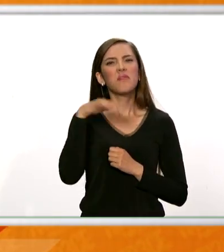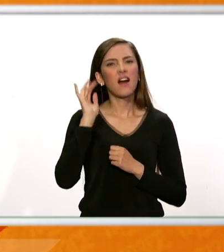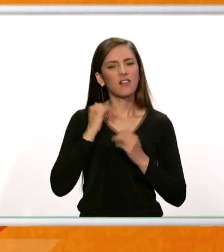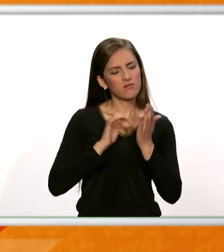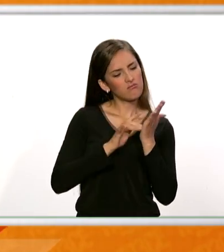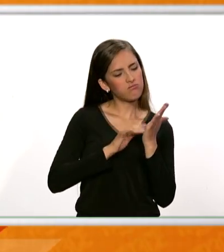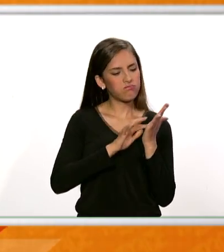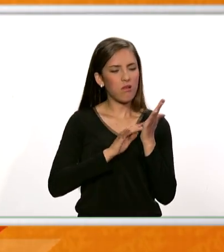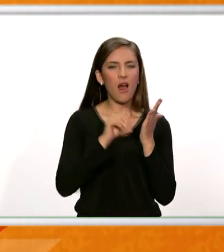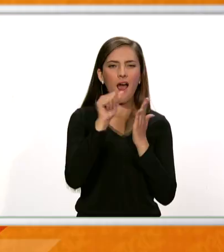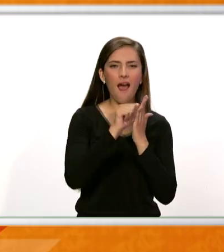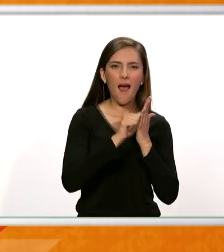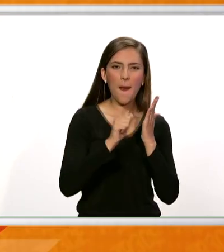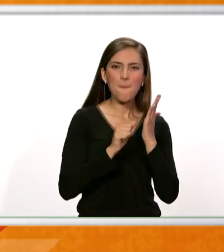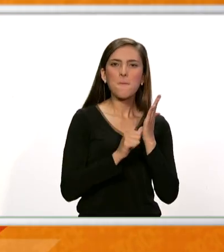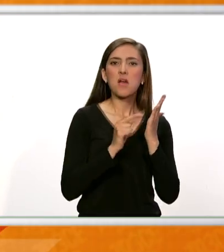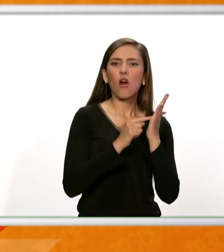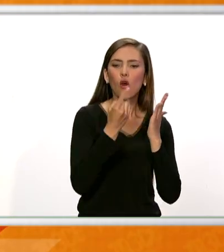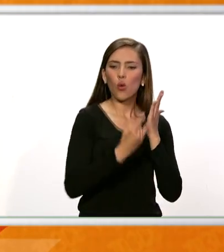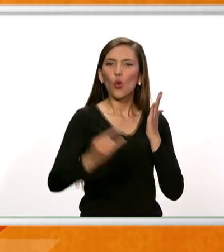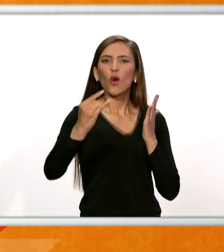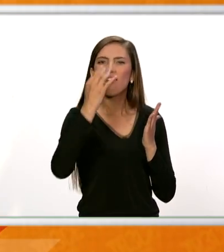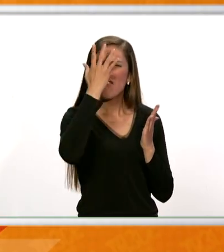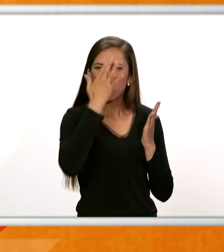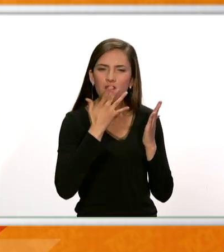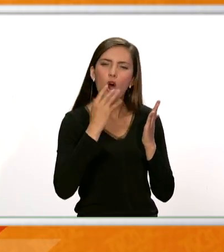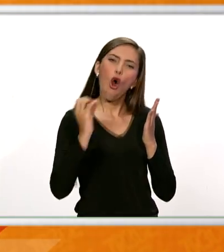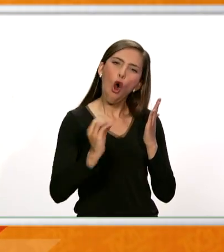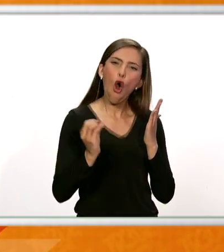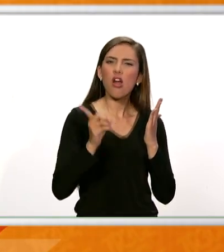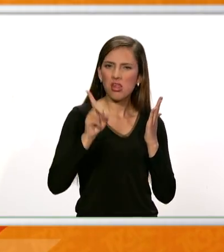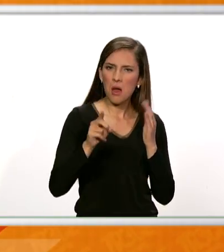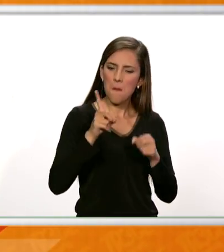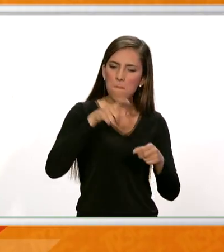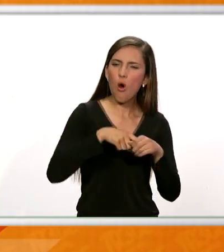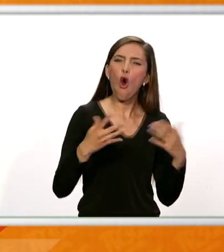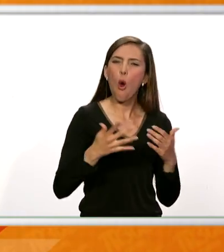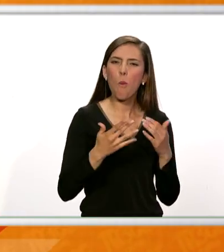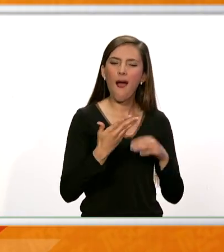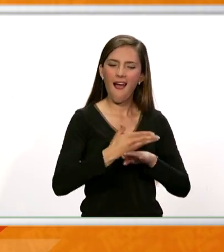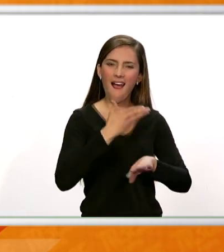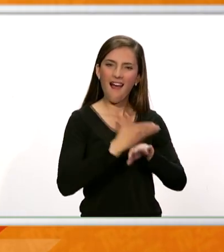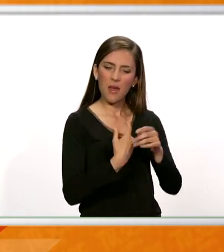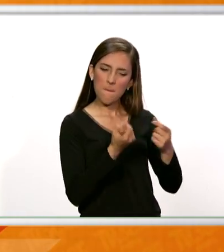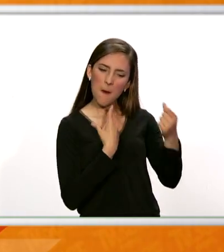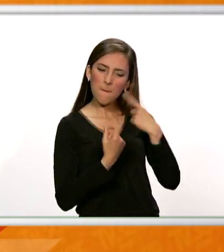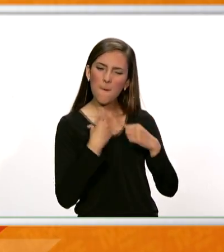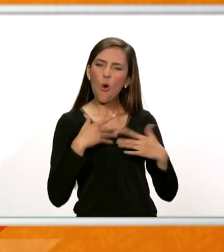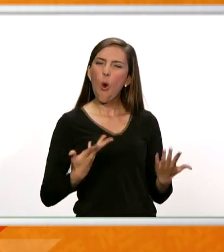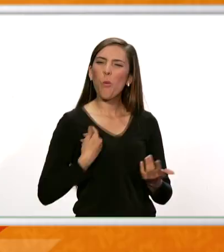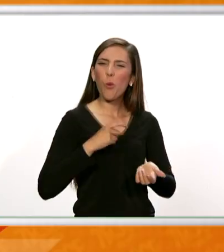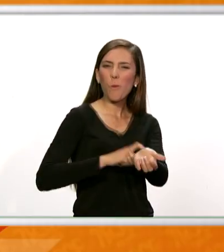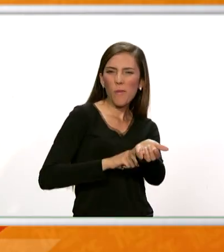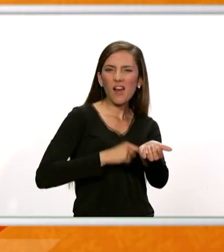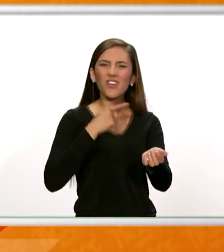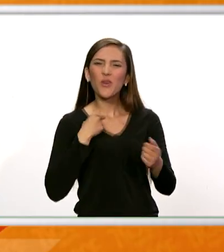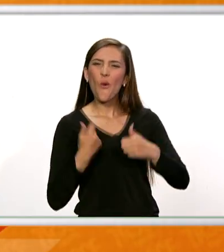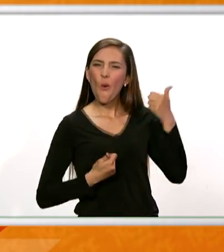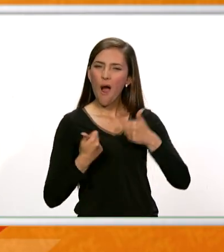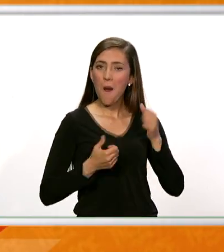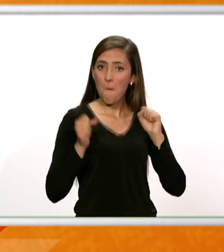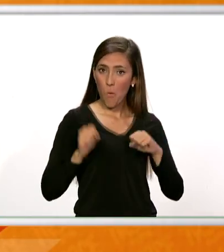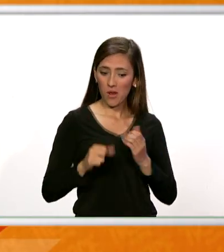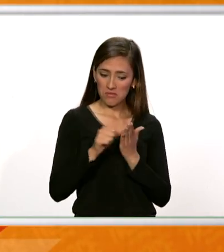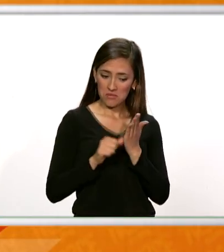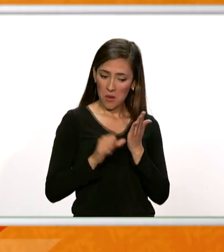solo enlazar la aplicación a su perfil de Facebook o completando una encuesta de personalidad previa a su uso, así que usted podrá tener